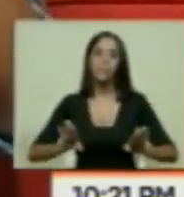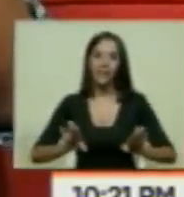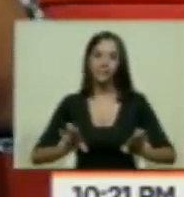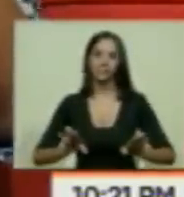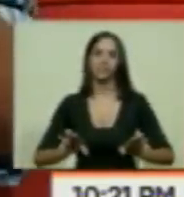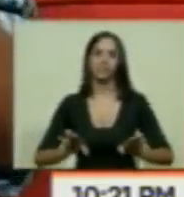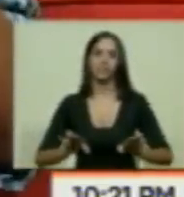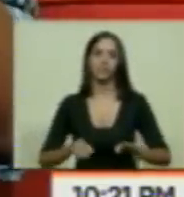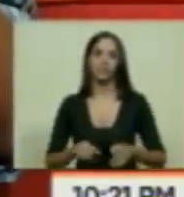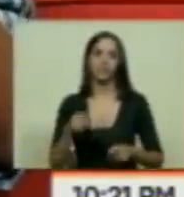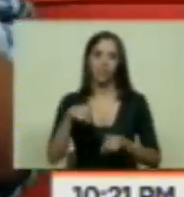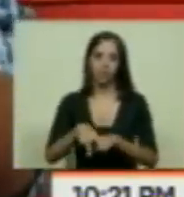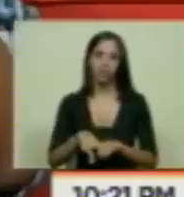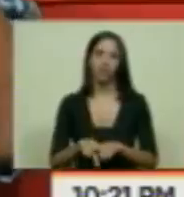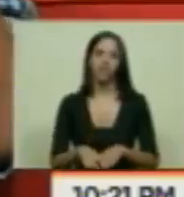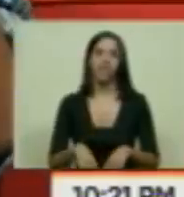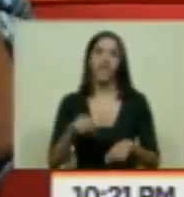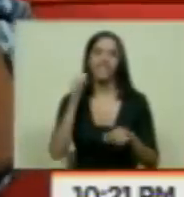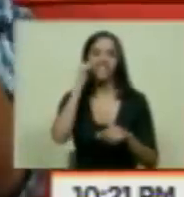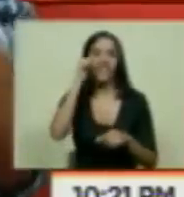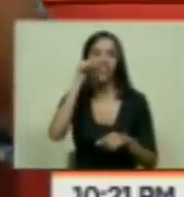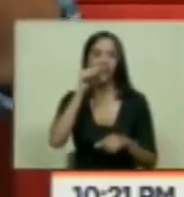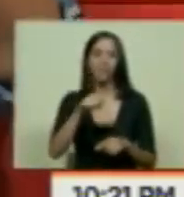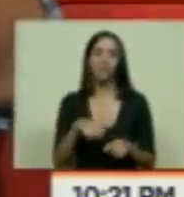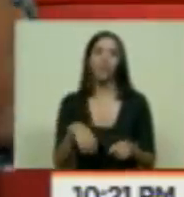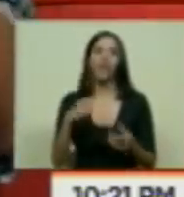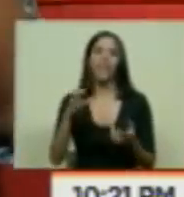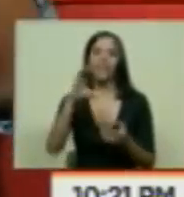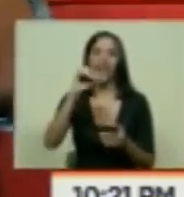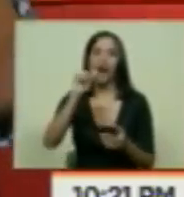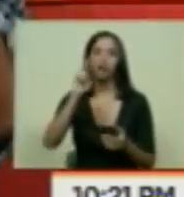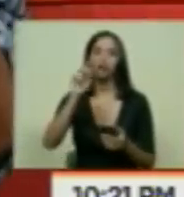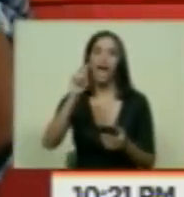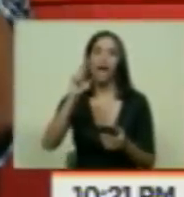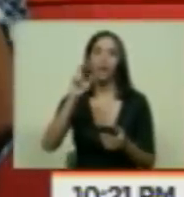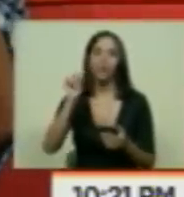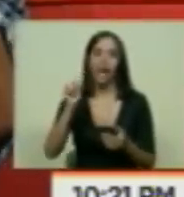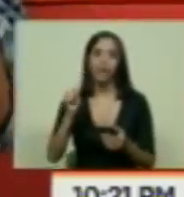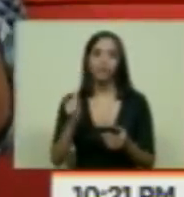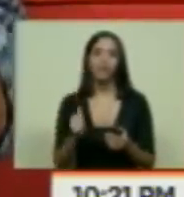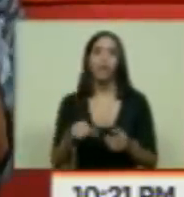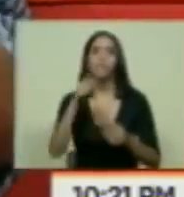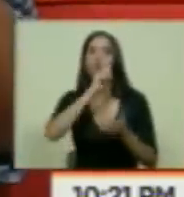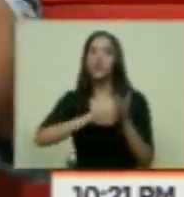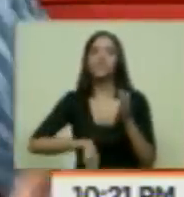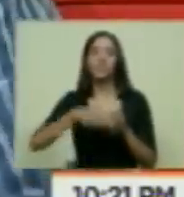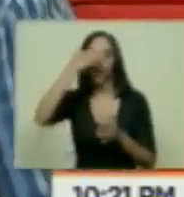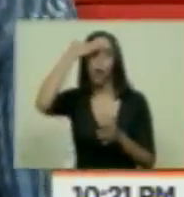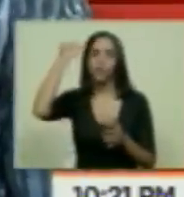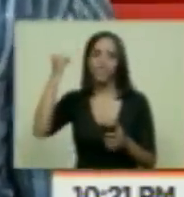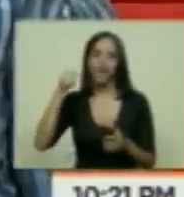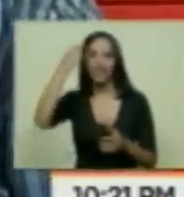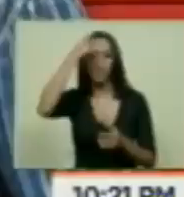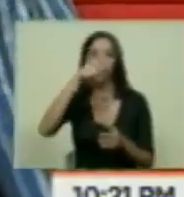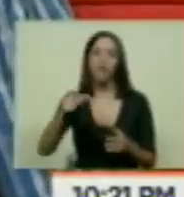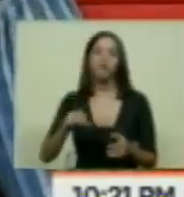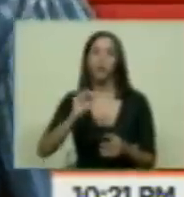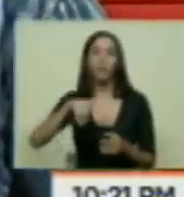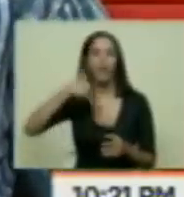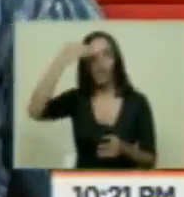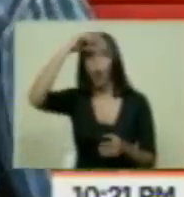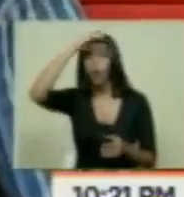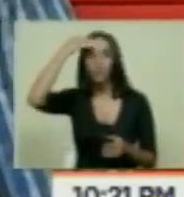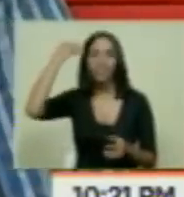este sábado en Cantabria a las 10 de la mañana. Prohibido olvidar. La gente en Cantabria no puede olvidar. El pueblo venezolano no puede olvidar